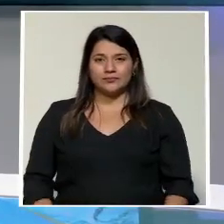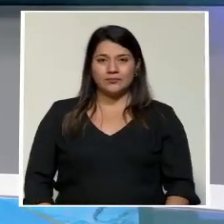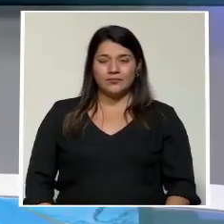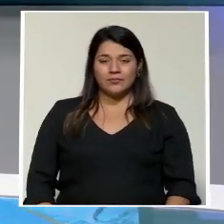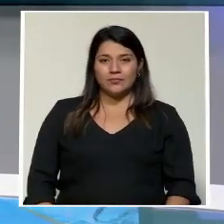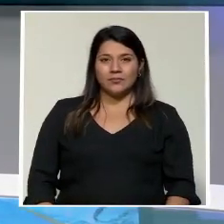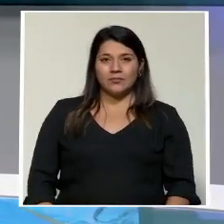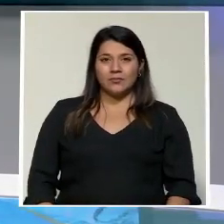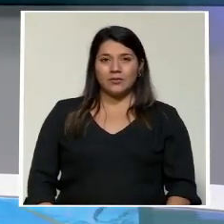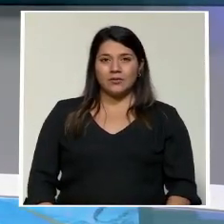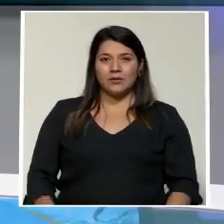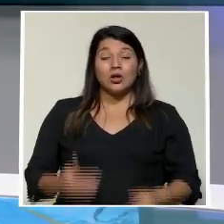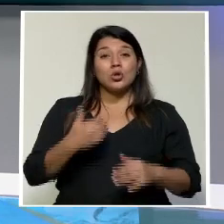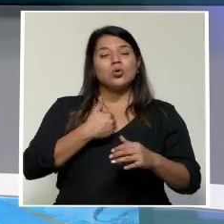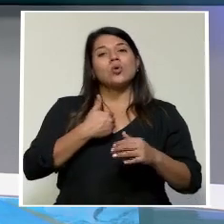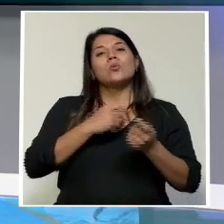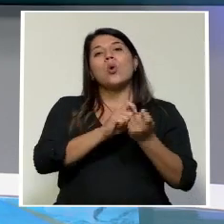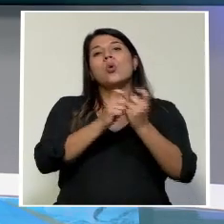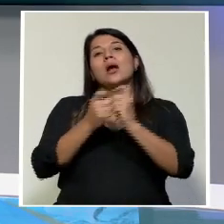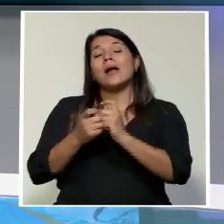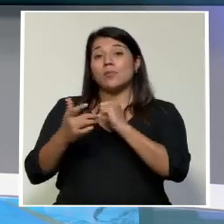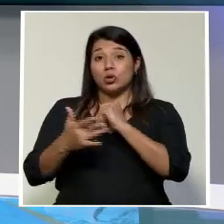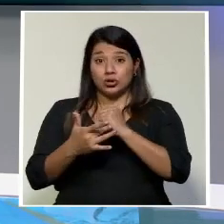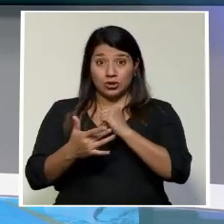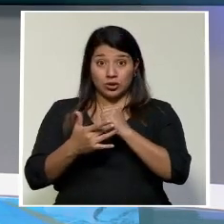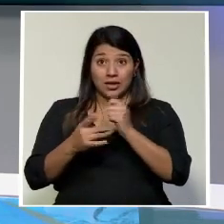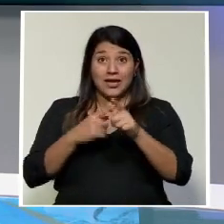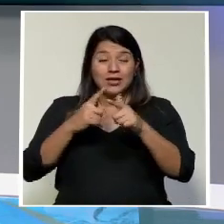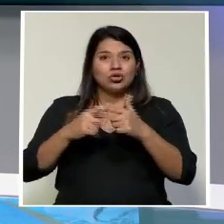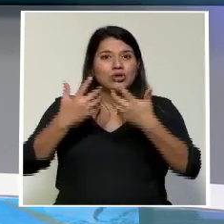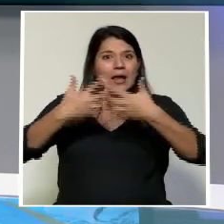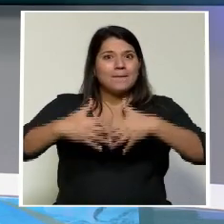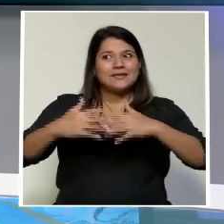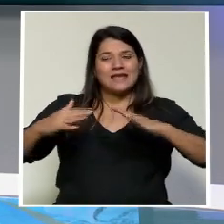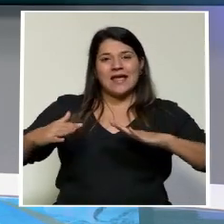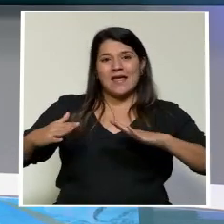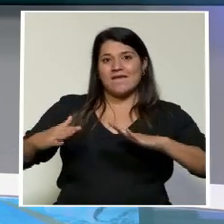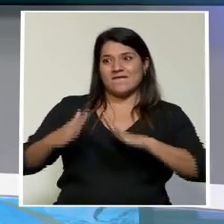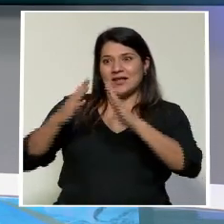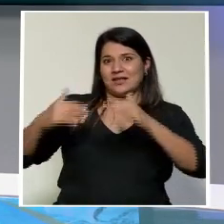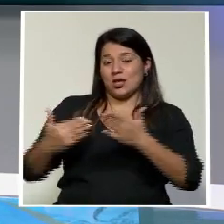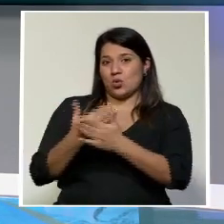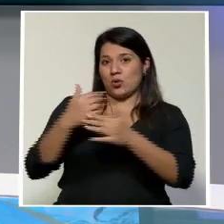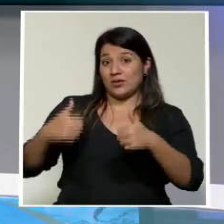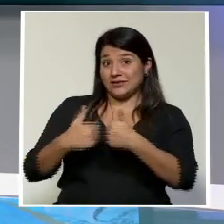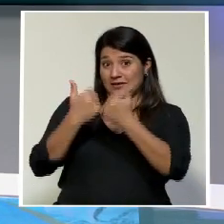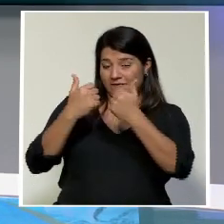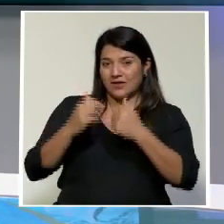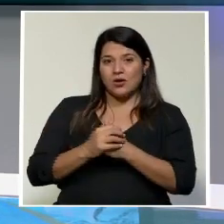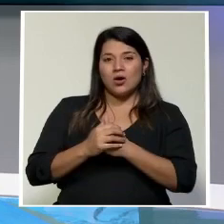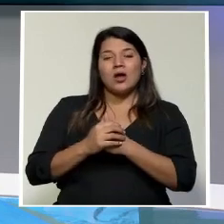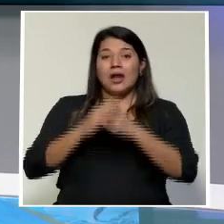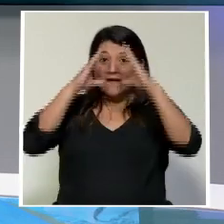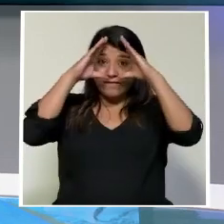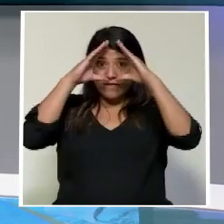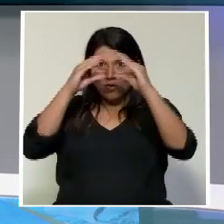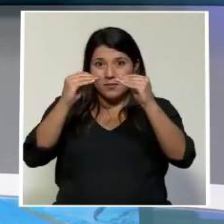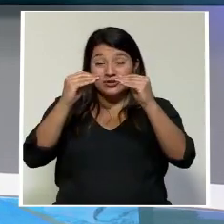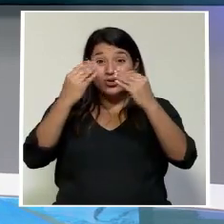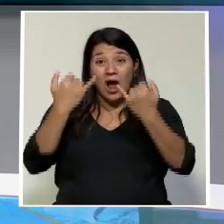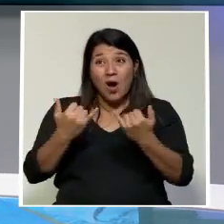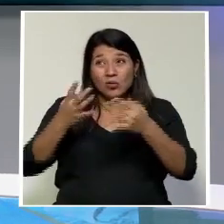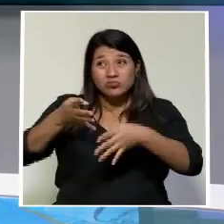Experimentamos un enorme cambio tecnológico y las empresas se enfrentan a nuevos desafíos en el manejo de los datos. La información hoy se almacena en una nube.